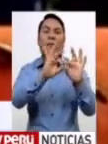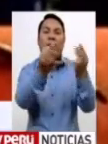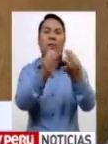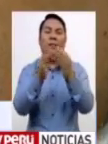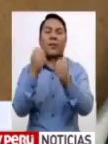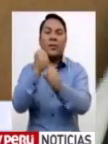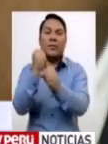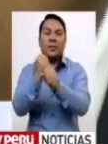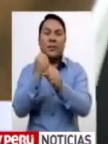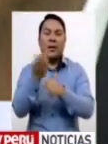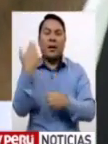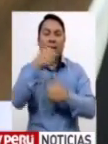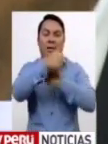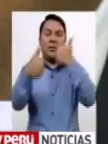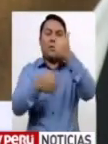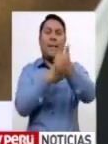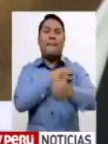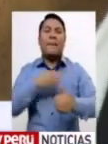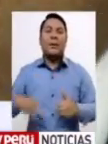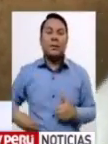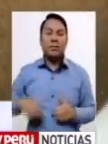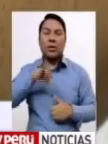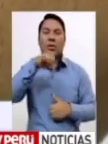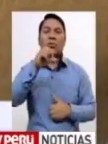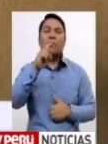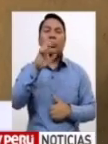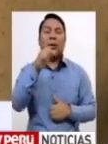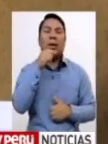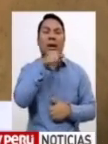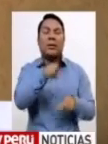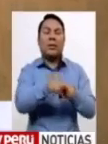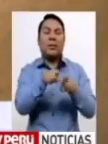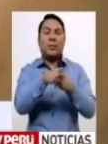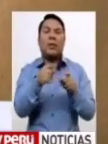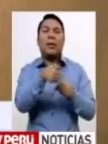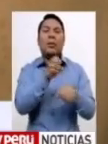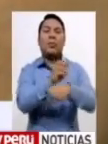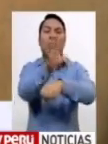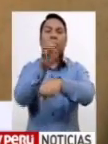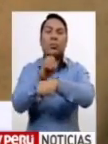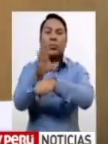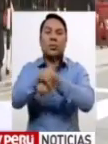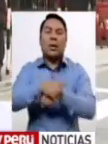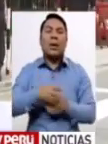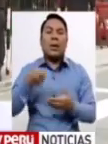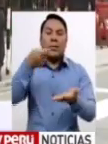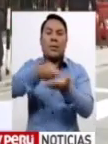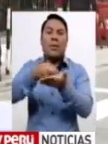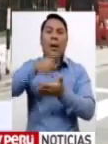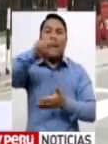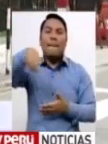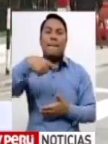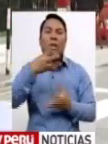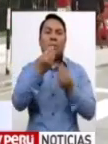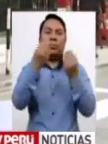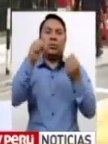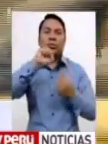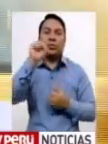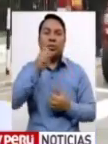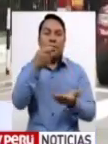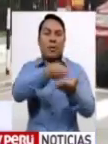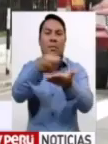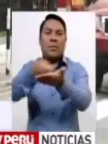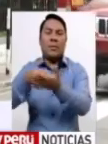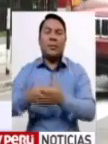del ex viceministro Jorge Flores Goicochea y que este brindó asesorías por miles de soles. El sacrificio de estos tres